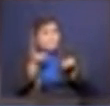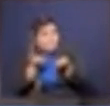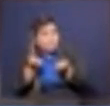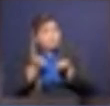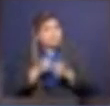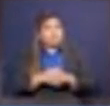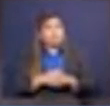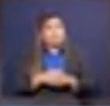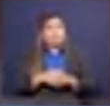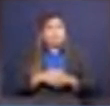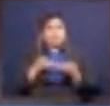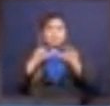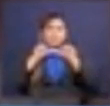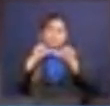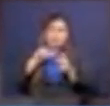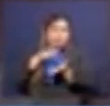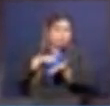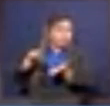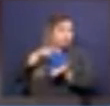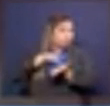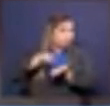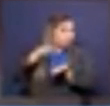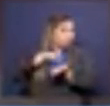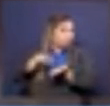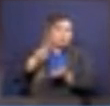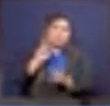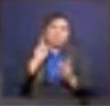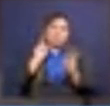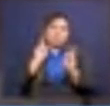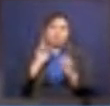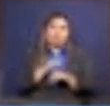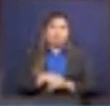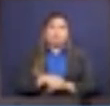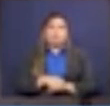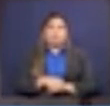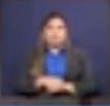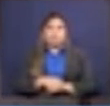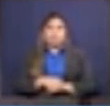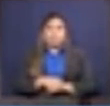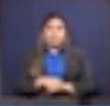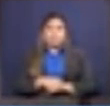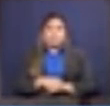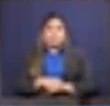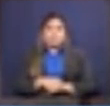hemos mantenido el pago de los siguientes subsidios, tales como